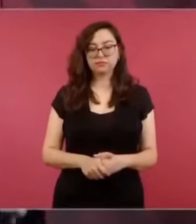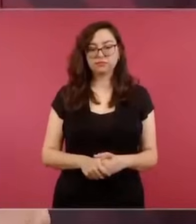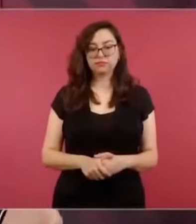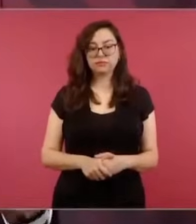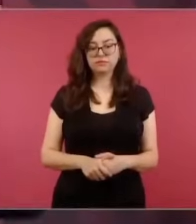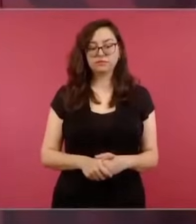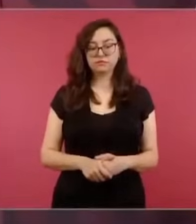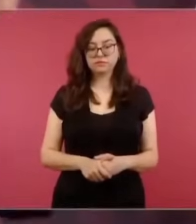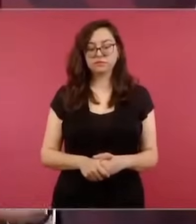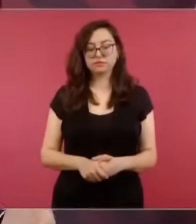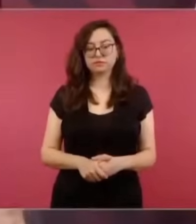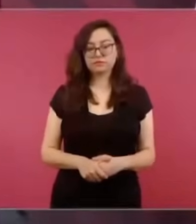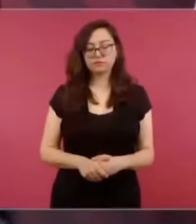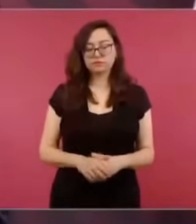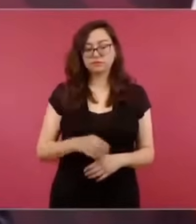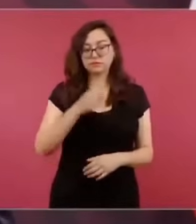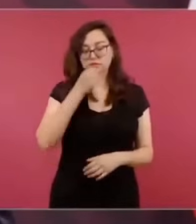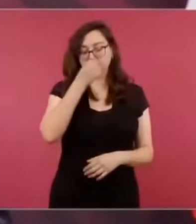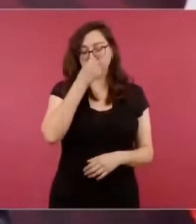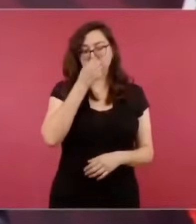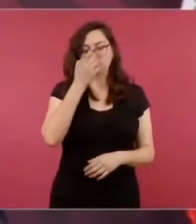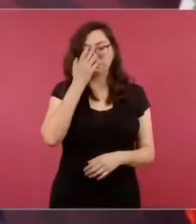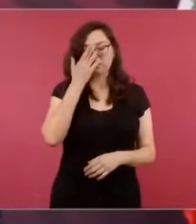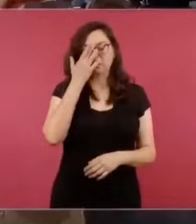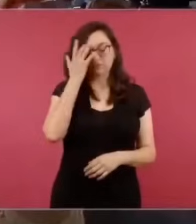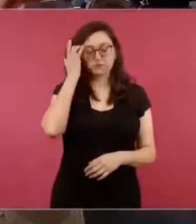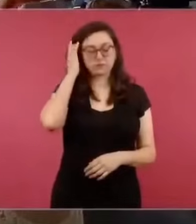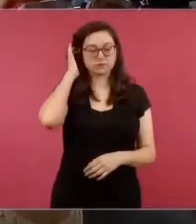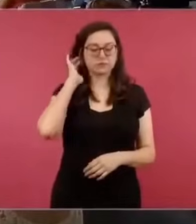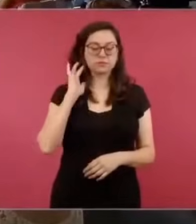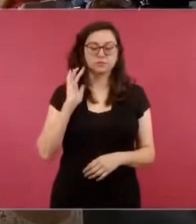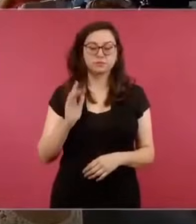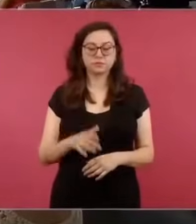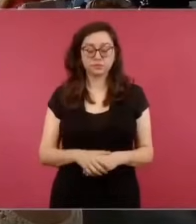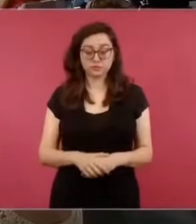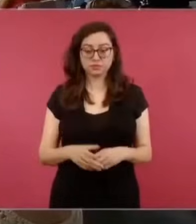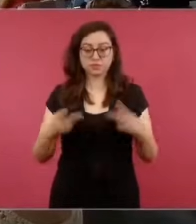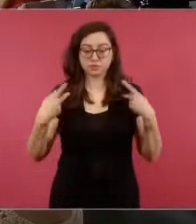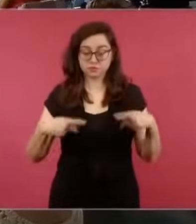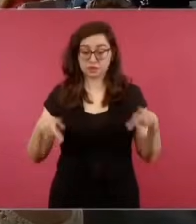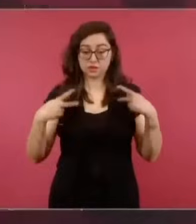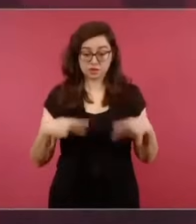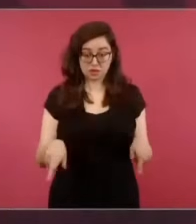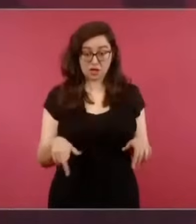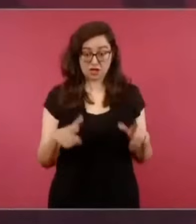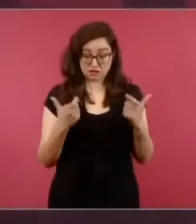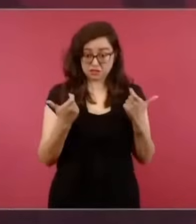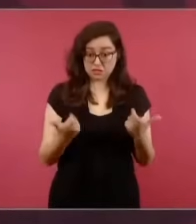Respeto a quien tiene dinero, porque no todo el que tiene es malvado.